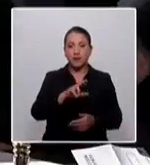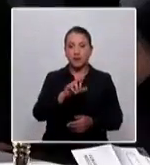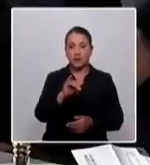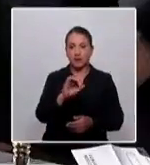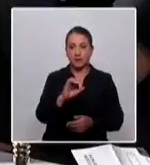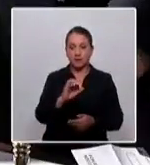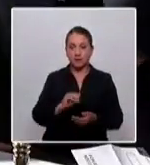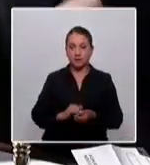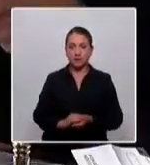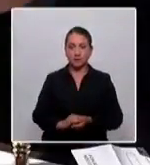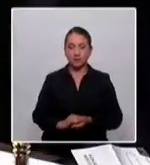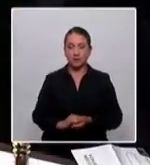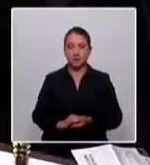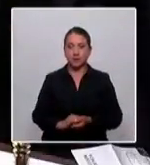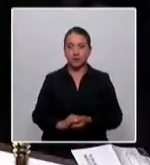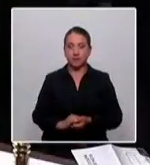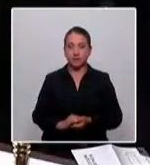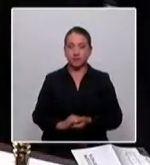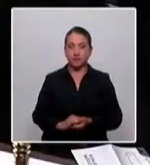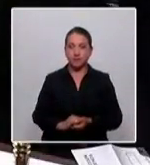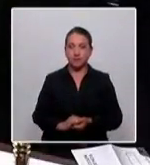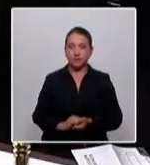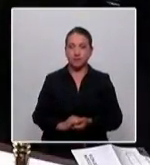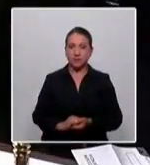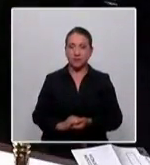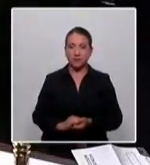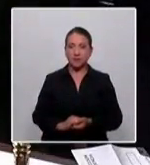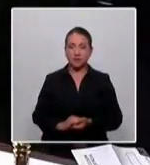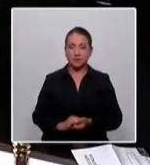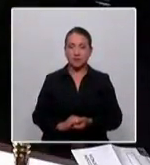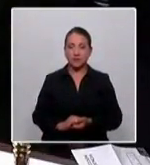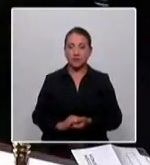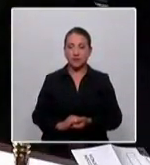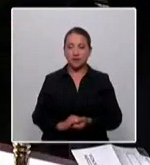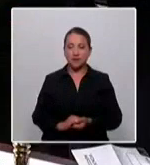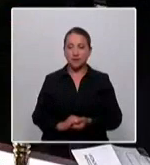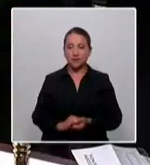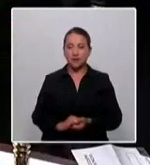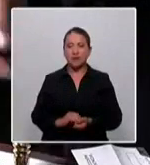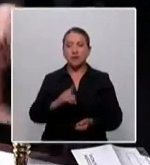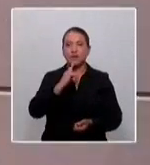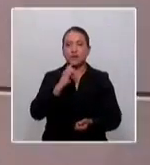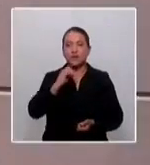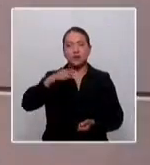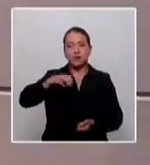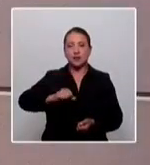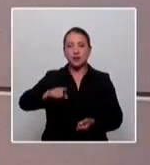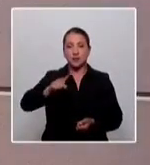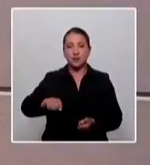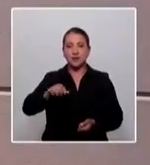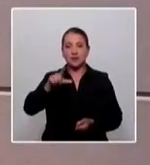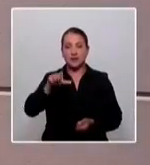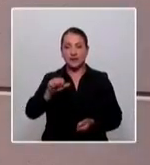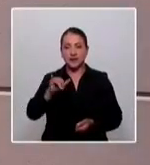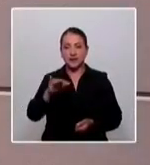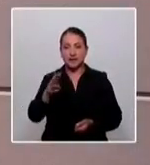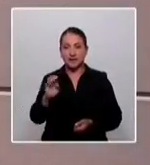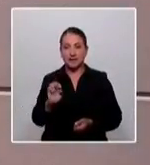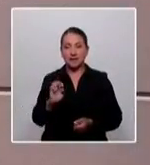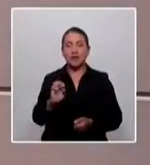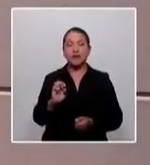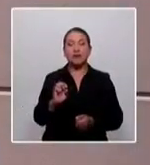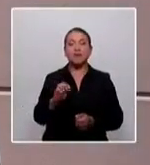la constituyente, pero como muy bien tú dices, hoy día las cosas tienen que serlo, pero también parecerlo. Claro, y ese es un punto que